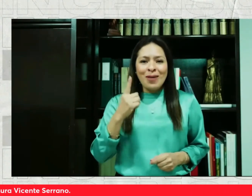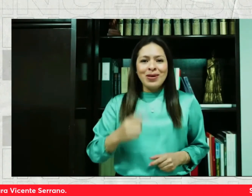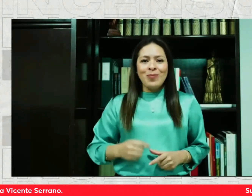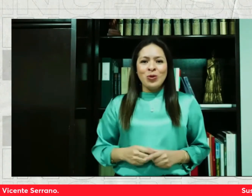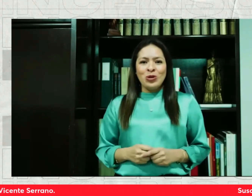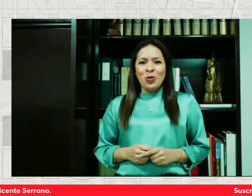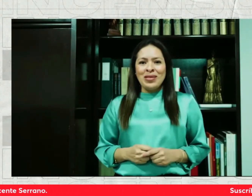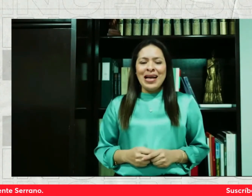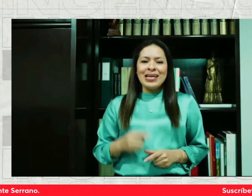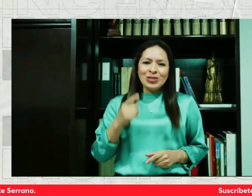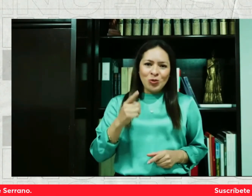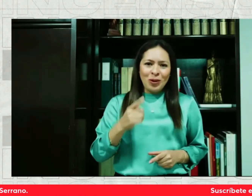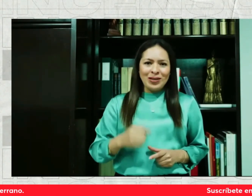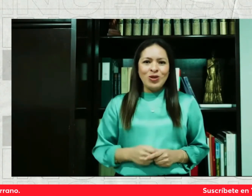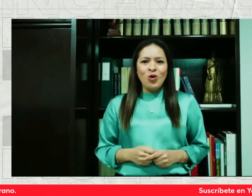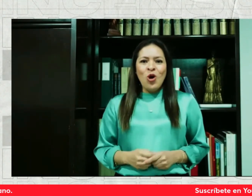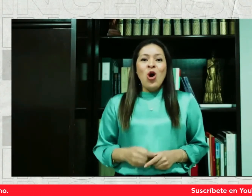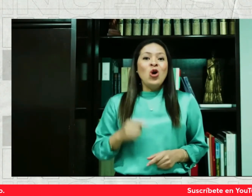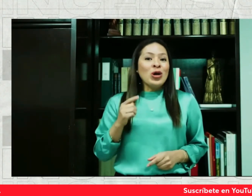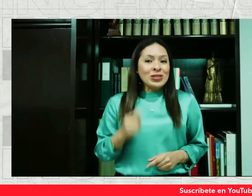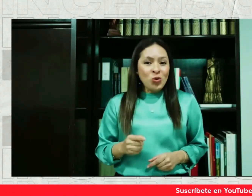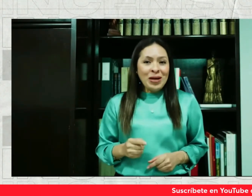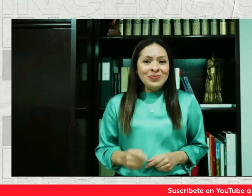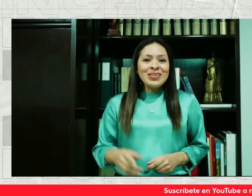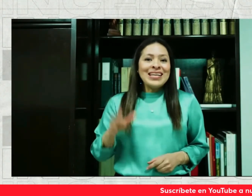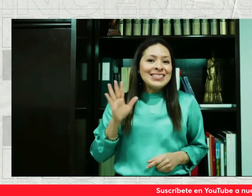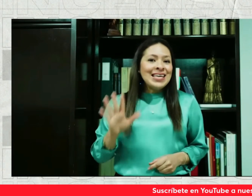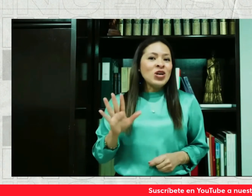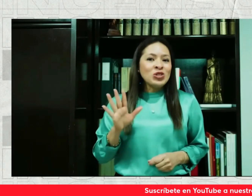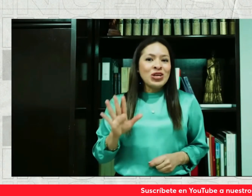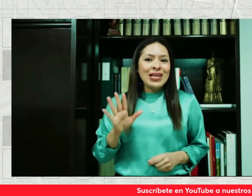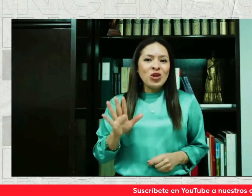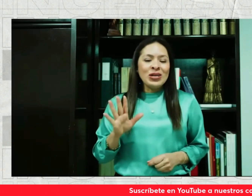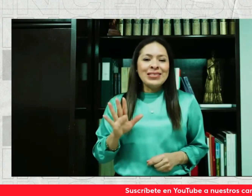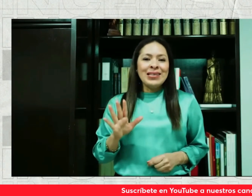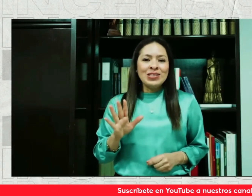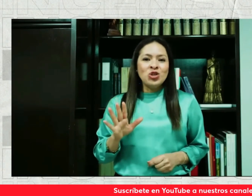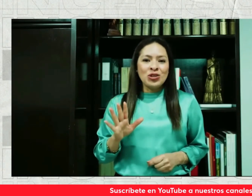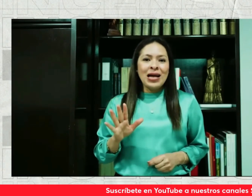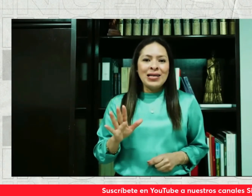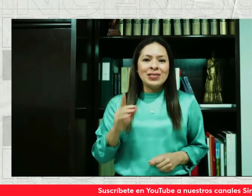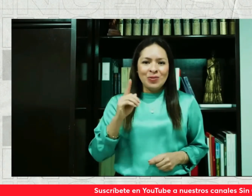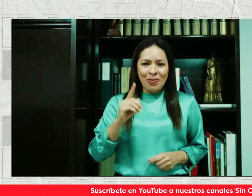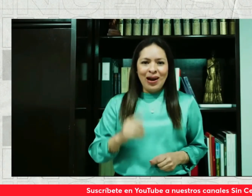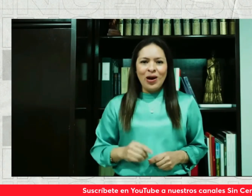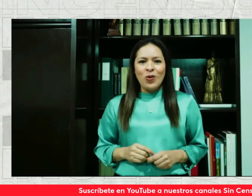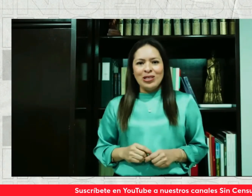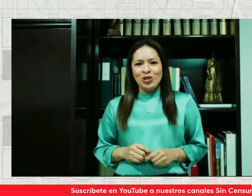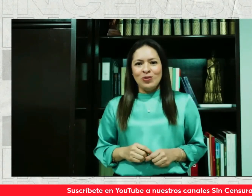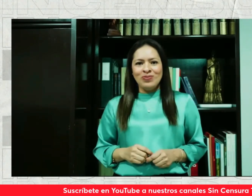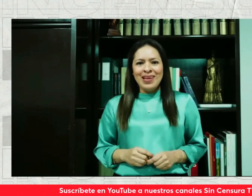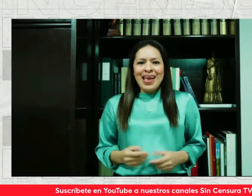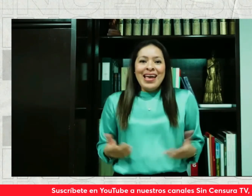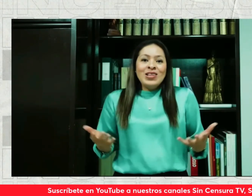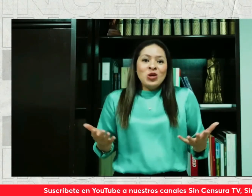la vía plurinominal que es su partido, lo que suman 5 senadores adicionales para la coalición. Entonces,